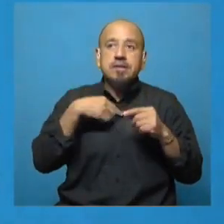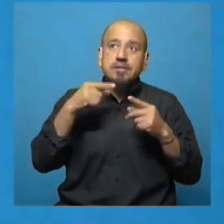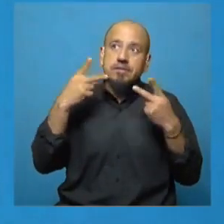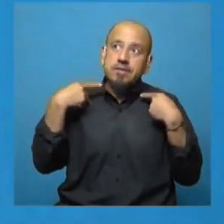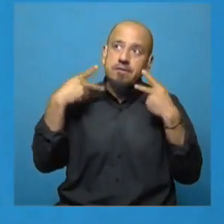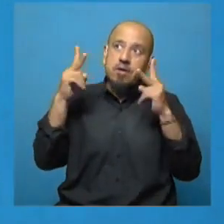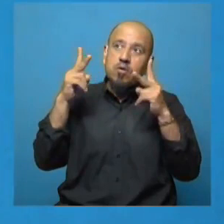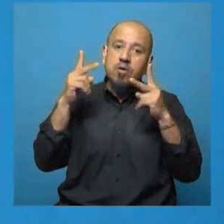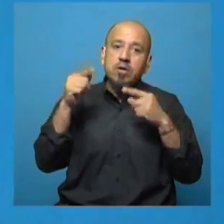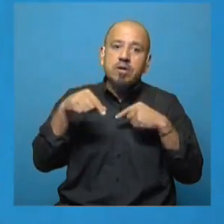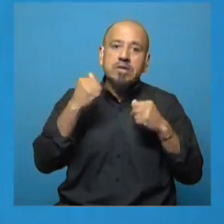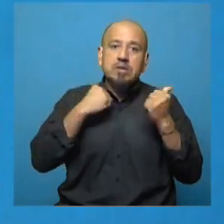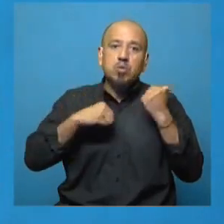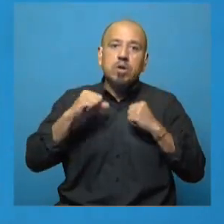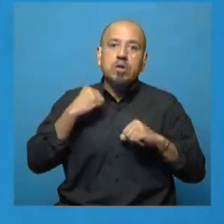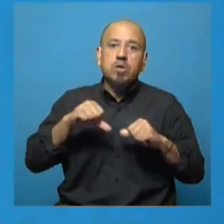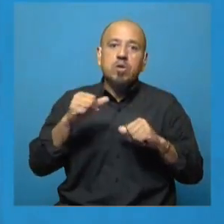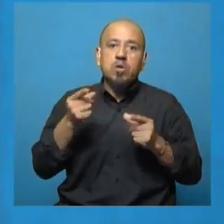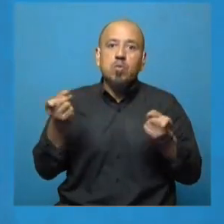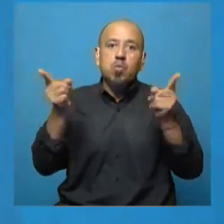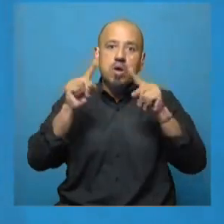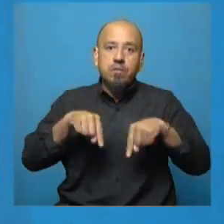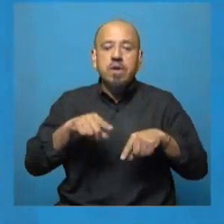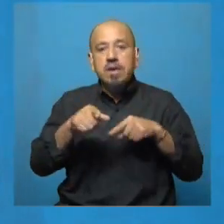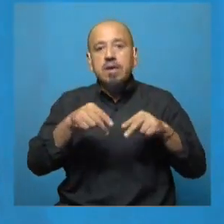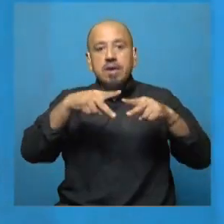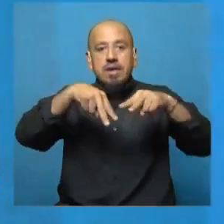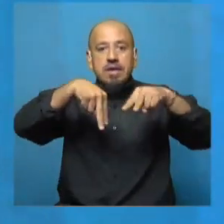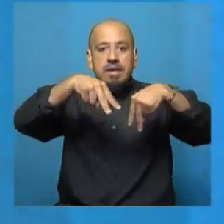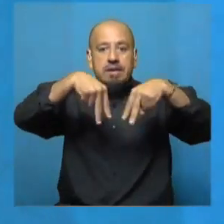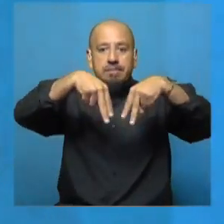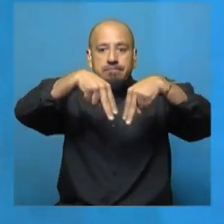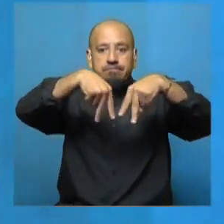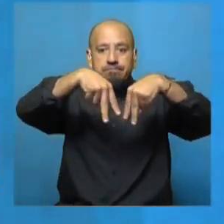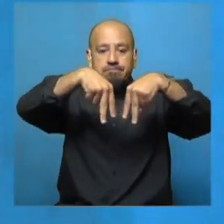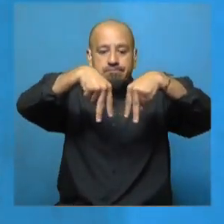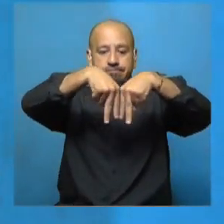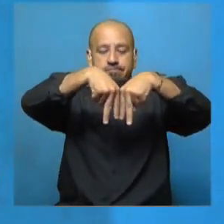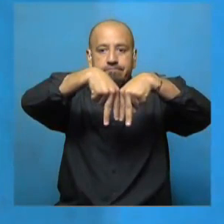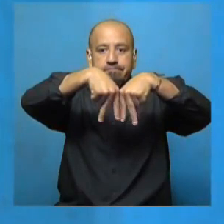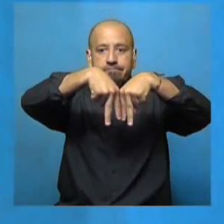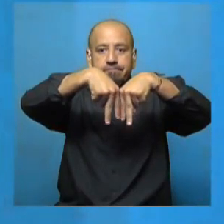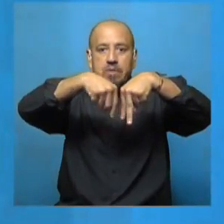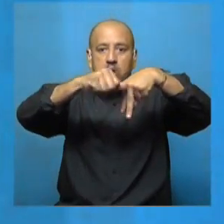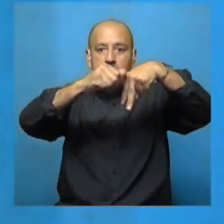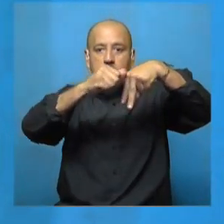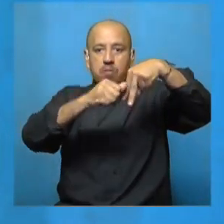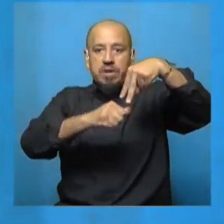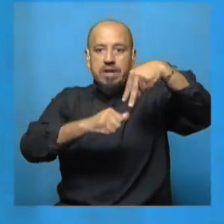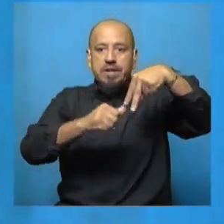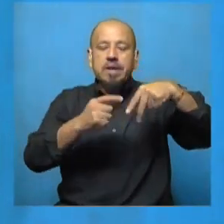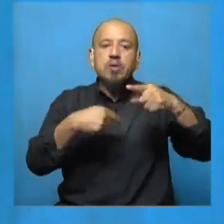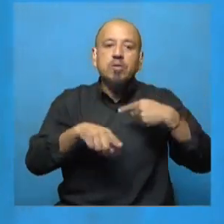y que se transforma en cirujano decide que es hora de operarlos de ahí se es un mundo este hermoso